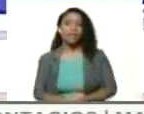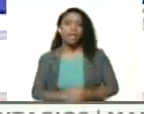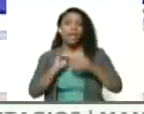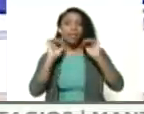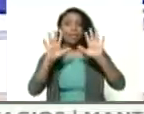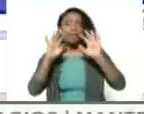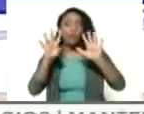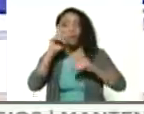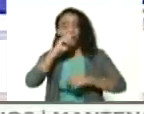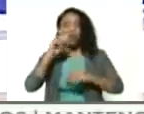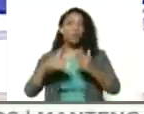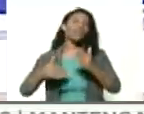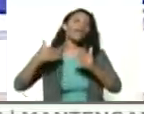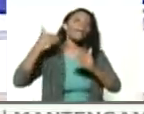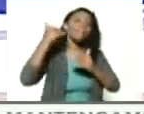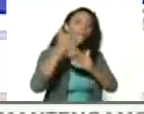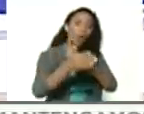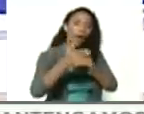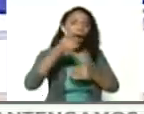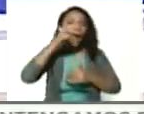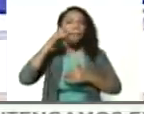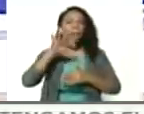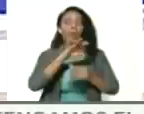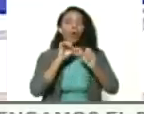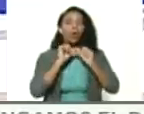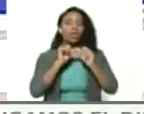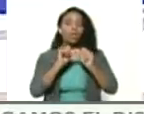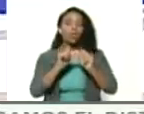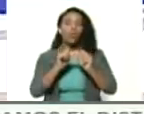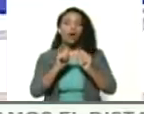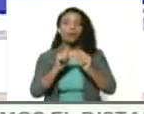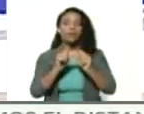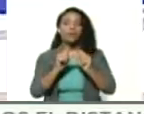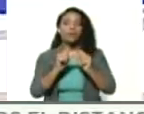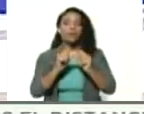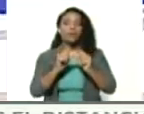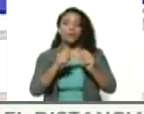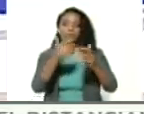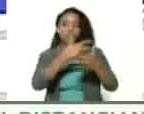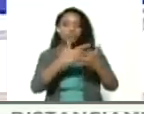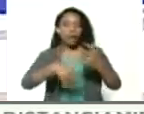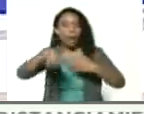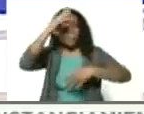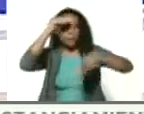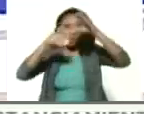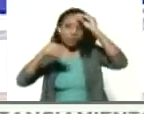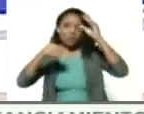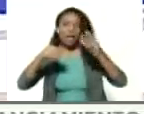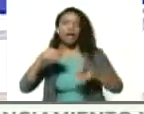19 años después, el pueblo sigue dando lecciones de su poder.